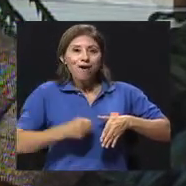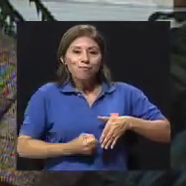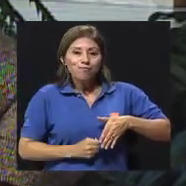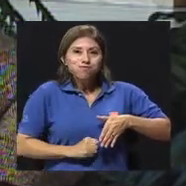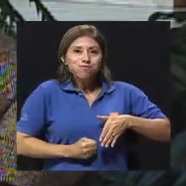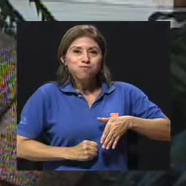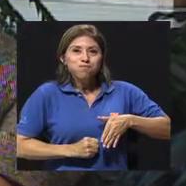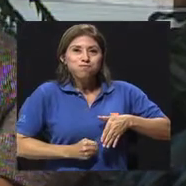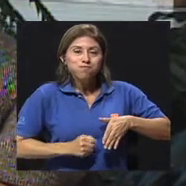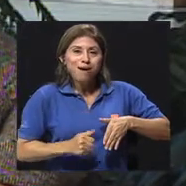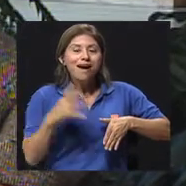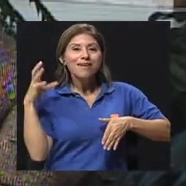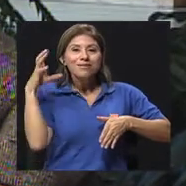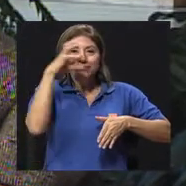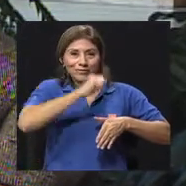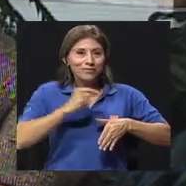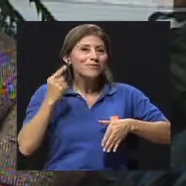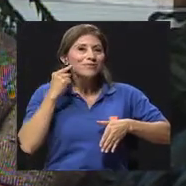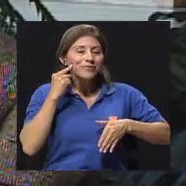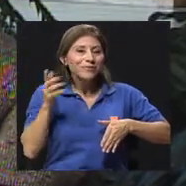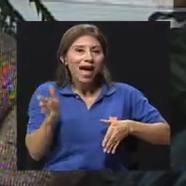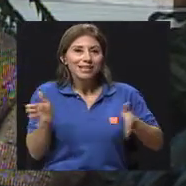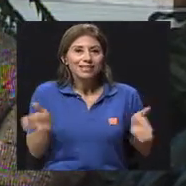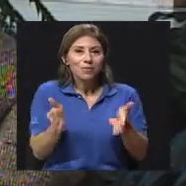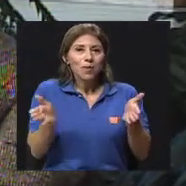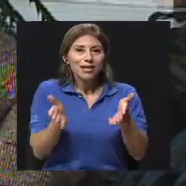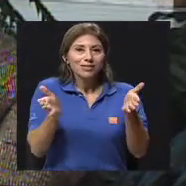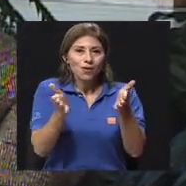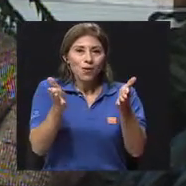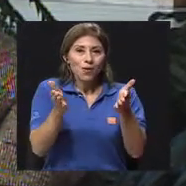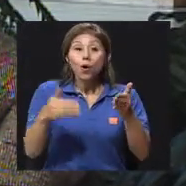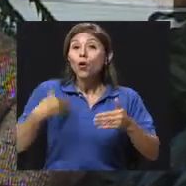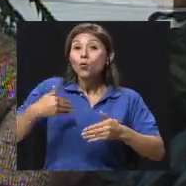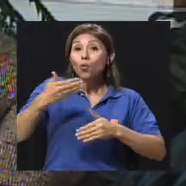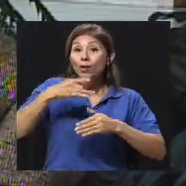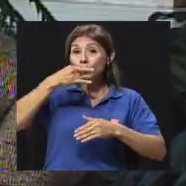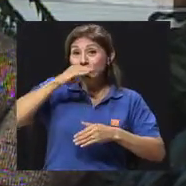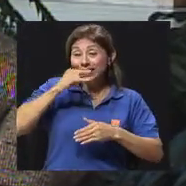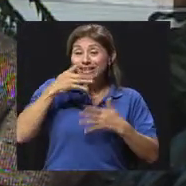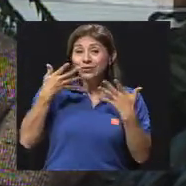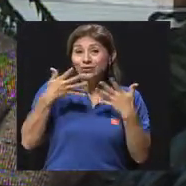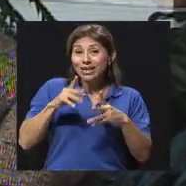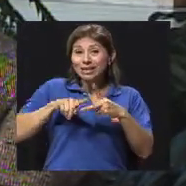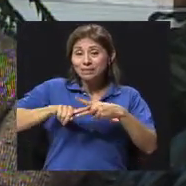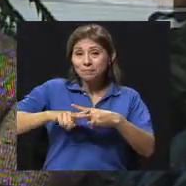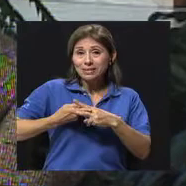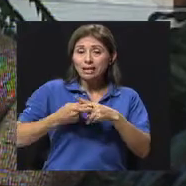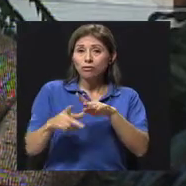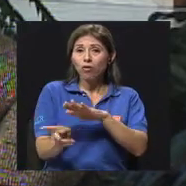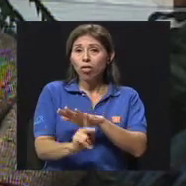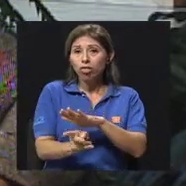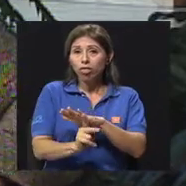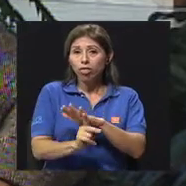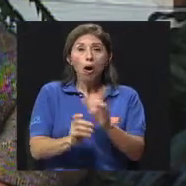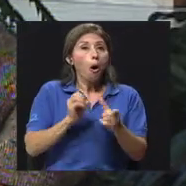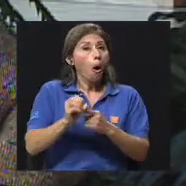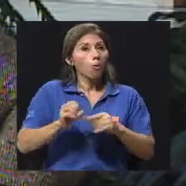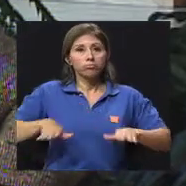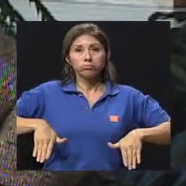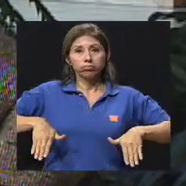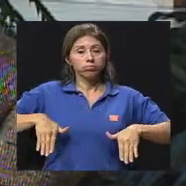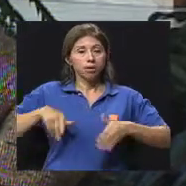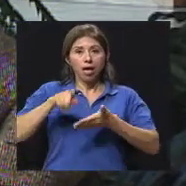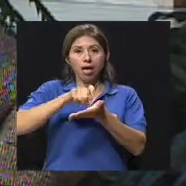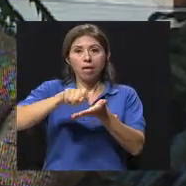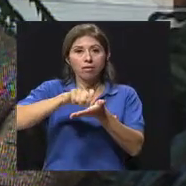mueve, ¿verdad? Ahí hay estimulación. Cuando el niño está en primer grado o apenas va a estar en la preparatoria o no ha ingresado a